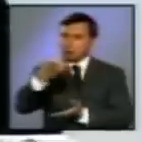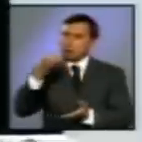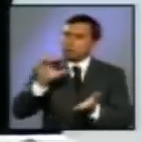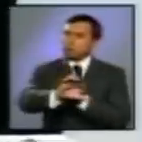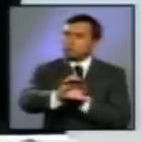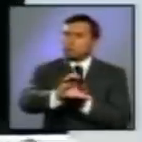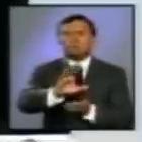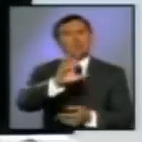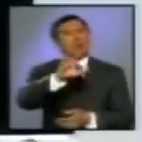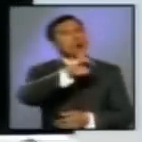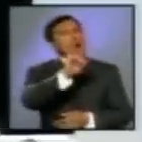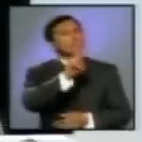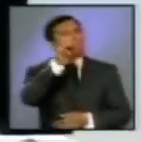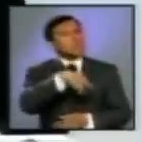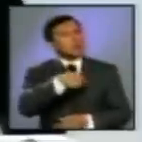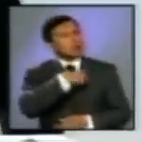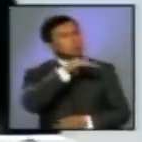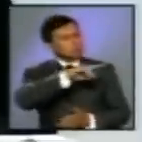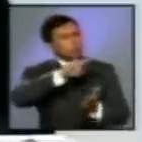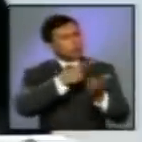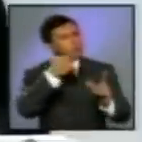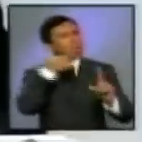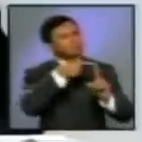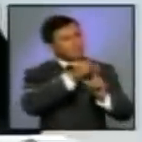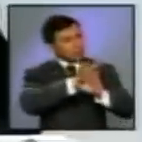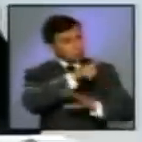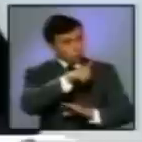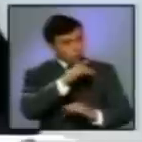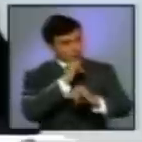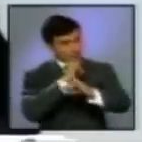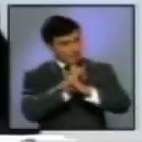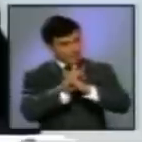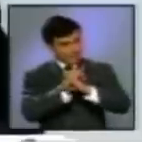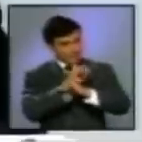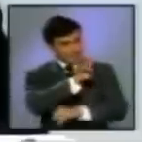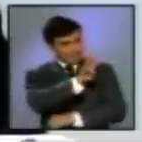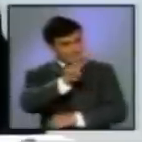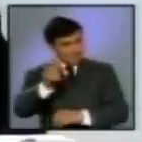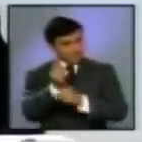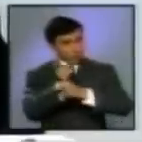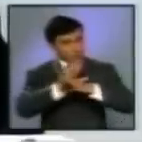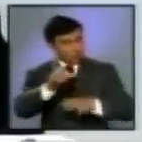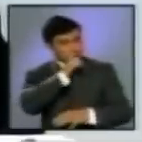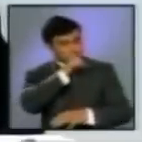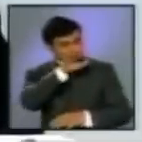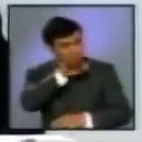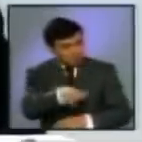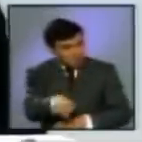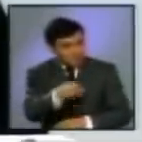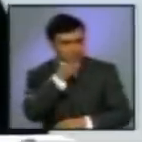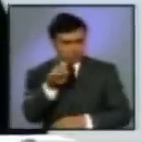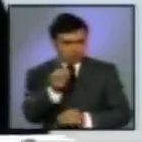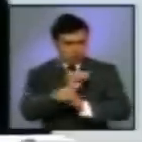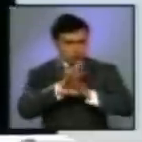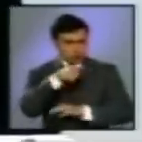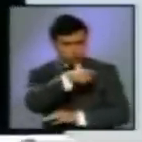insistir. La información que su página de internet nos da, nos deja saber que usted no asistió a la Cámara de